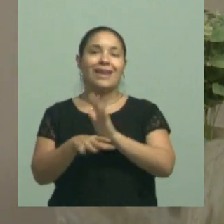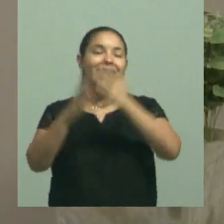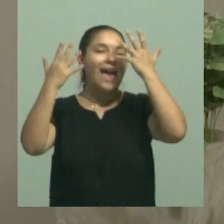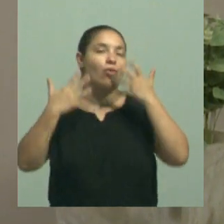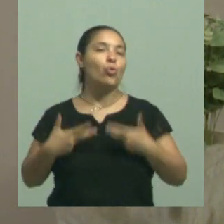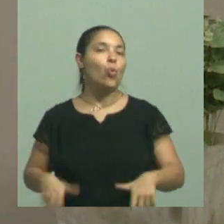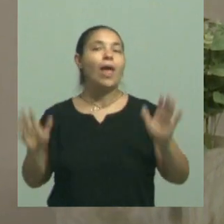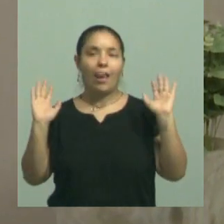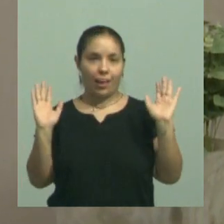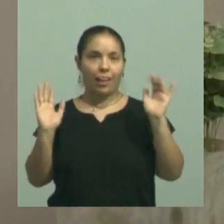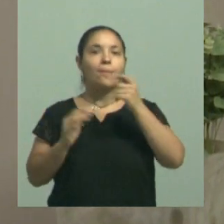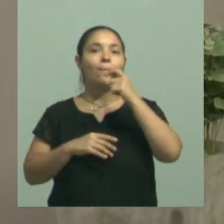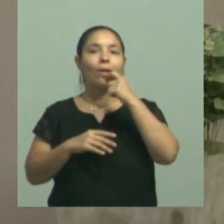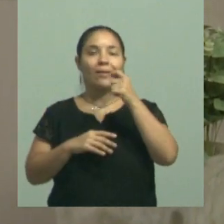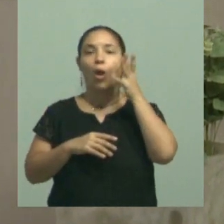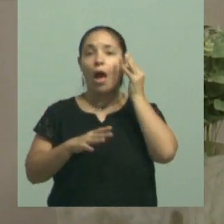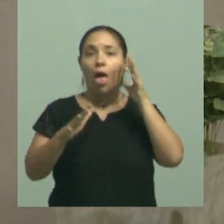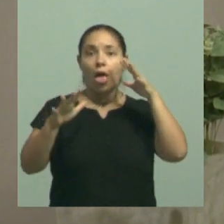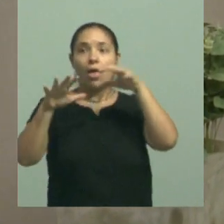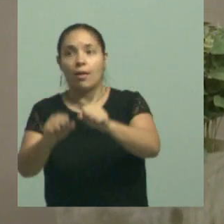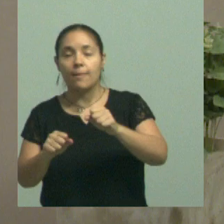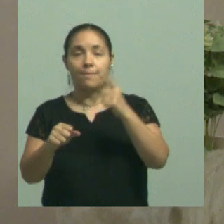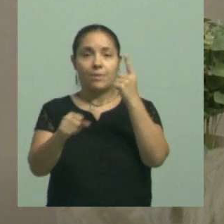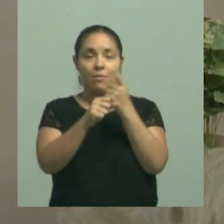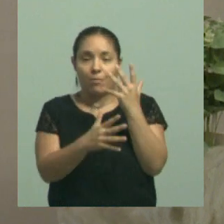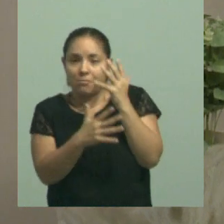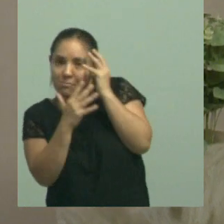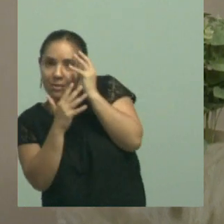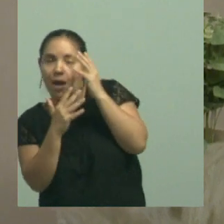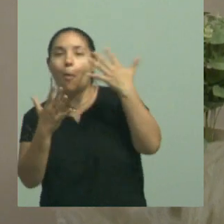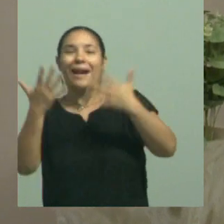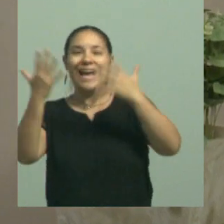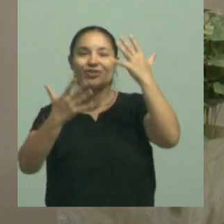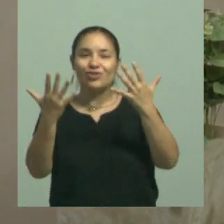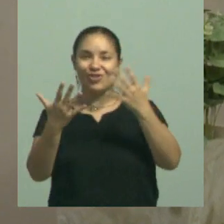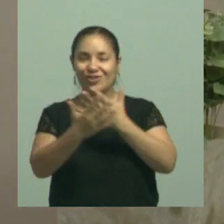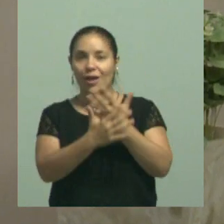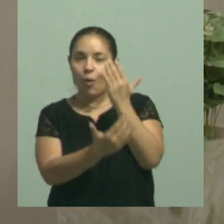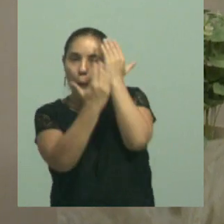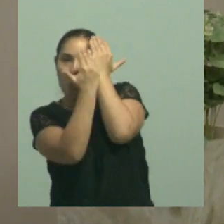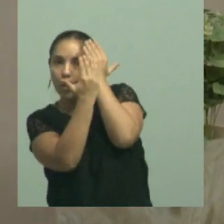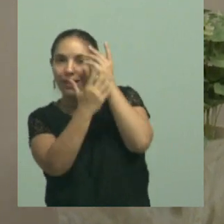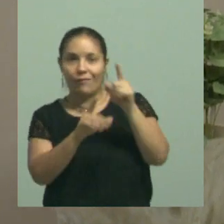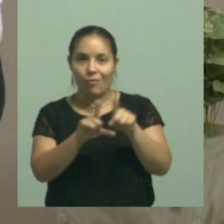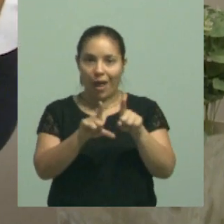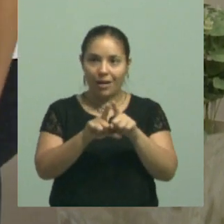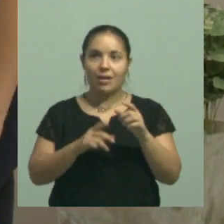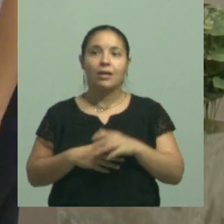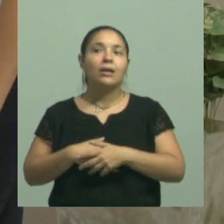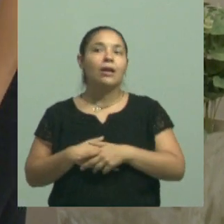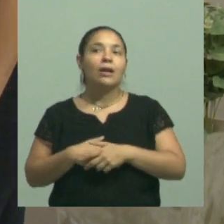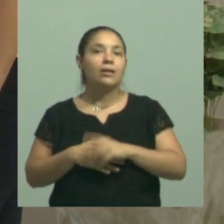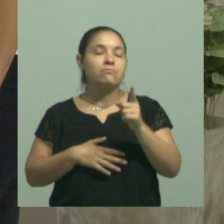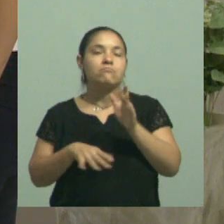decir, cuando uno, por ejemplo, te tienden a atacar o algo así, lo primero que uno trata de hacer es levantar sus brazos y cubrirse para que no te ataquen. Sí. Que es una posición típica